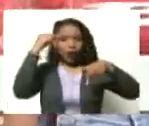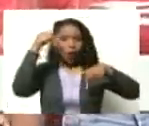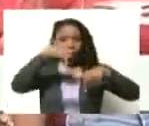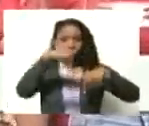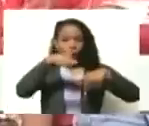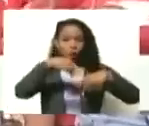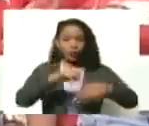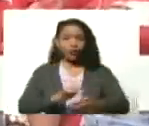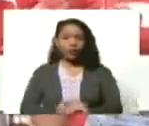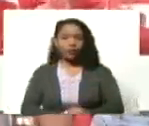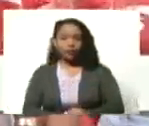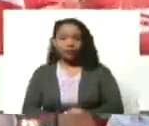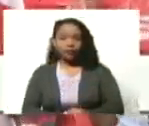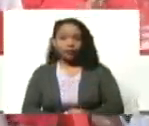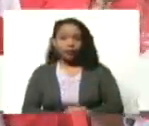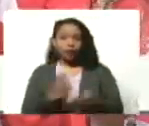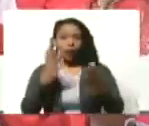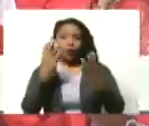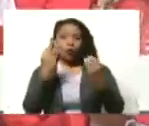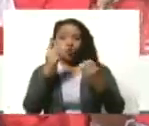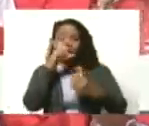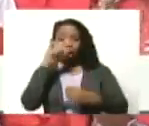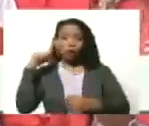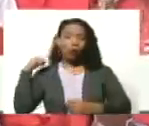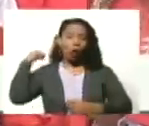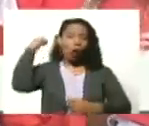Hoy día, tantos años después,